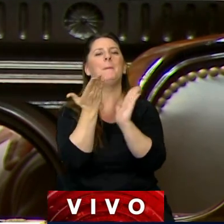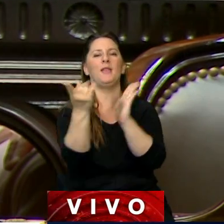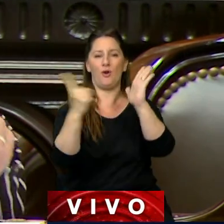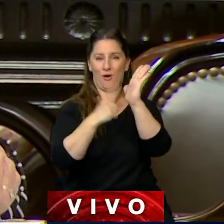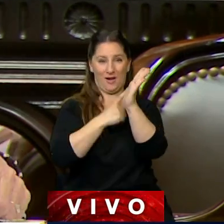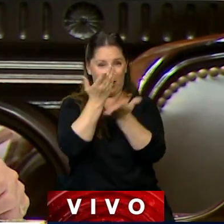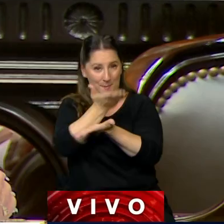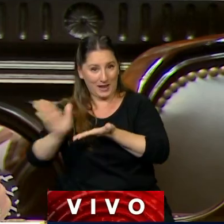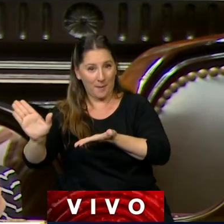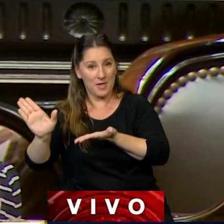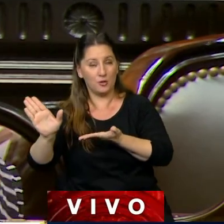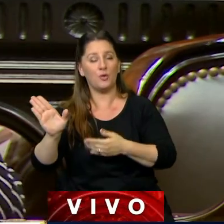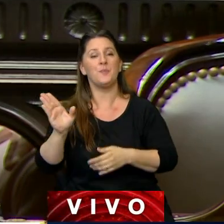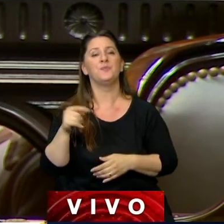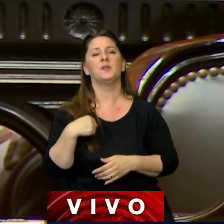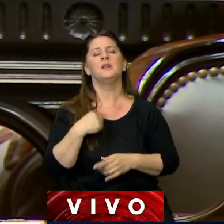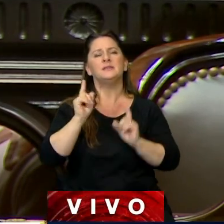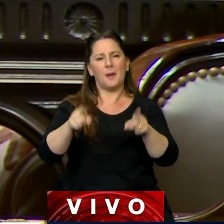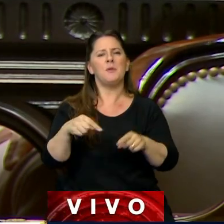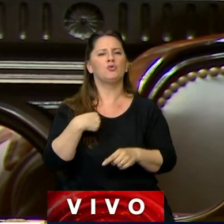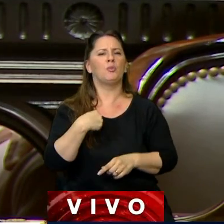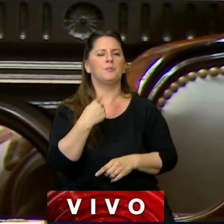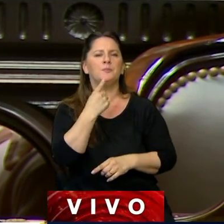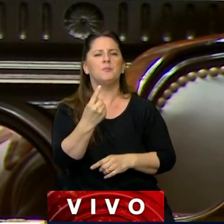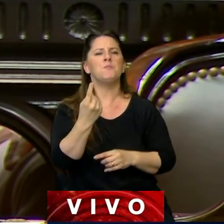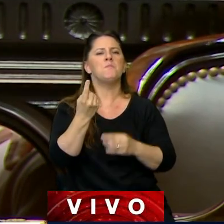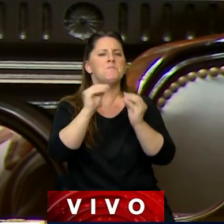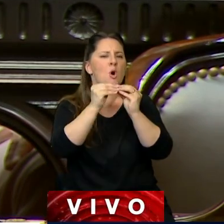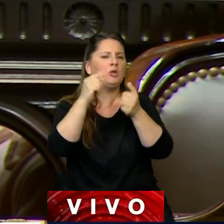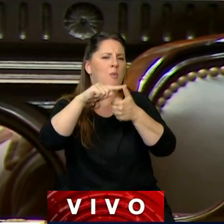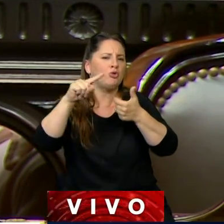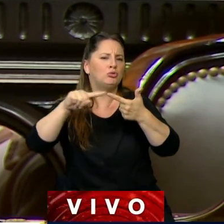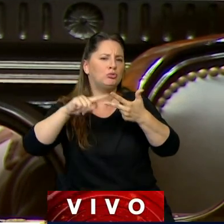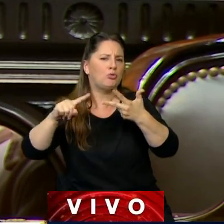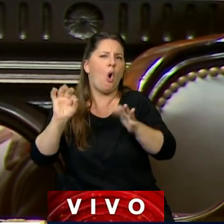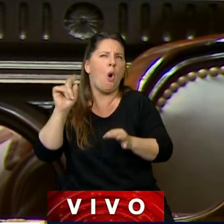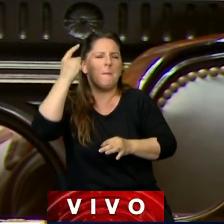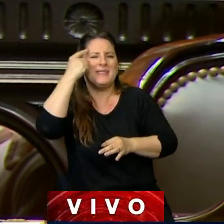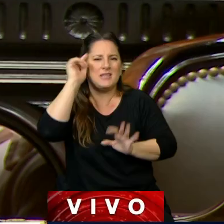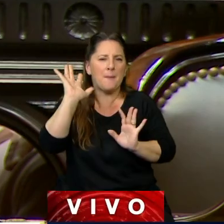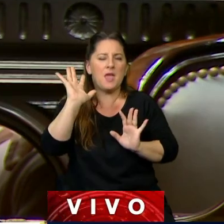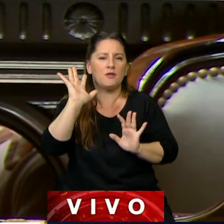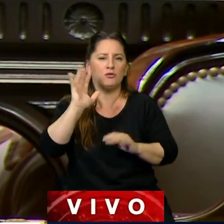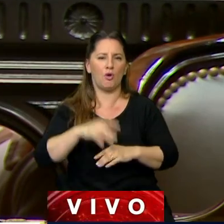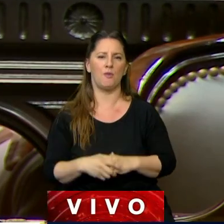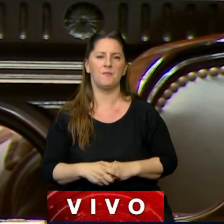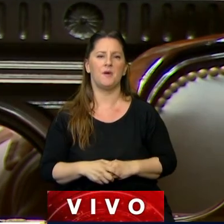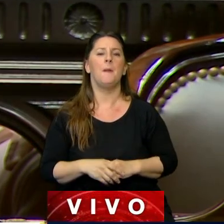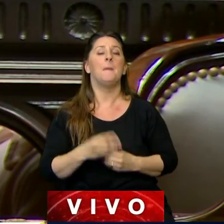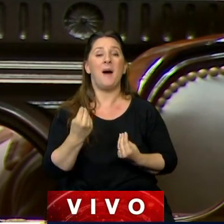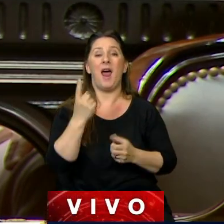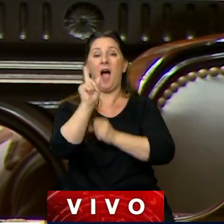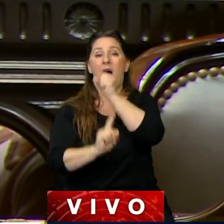reglamento pregunta también cuáles son los motivos o los criterios que aplica para que